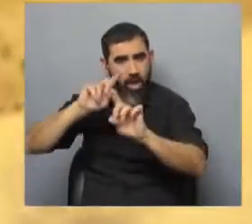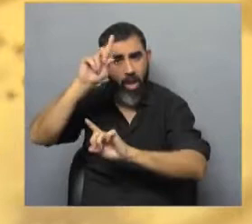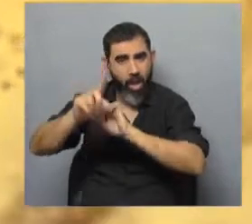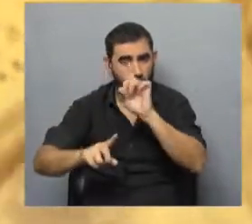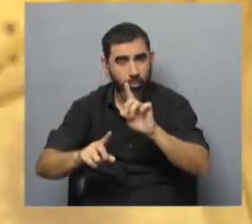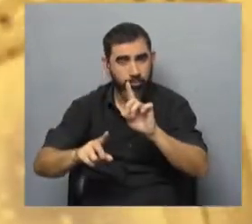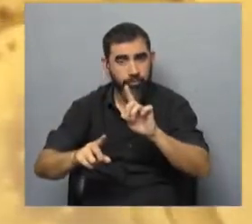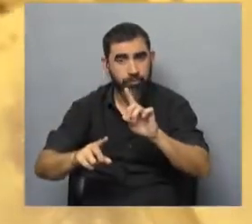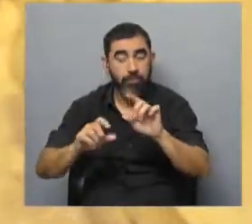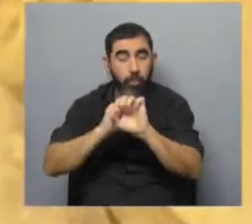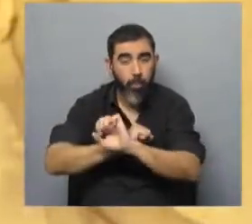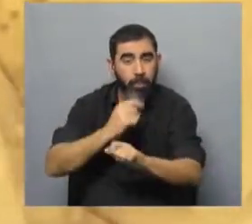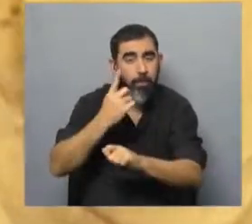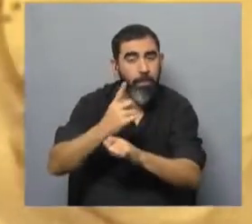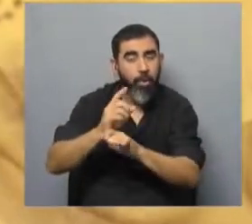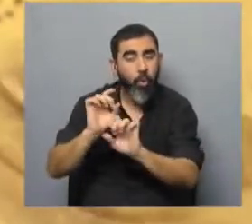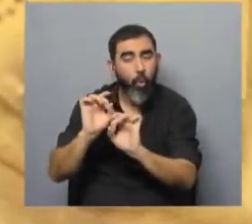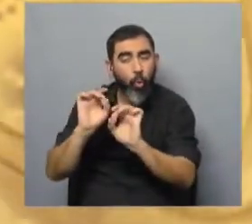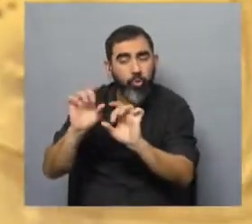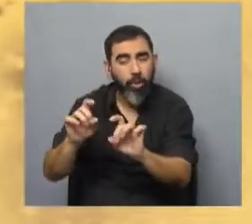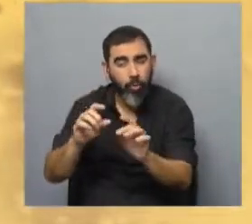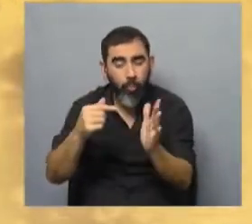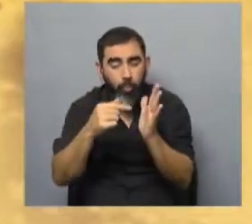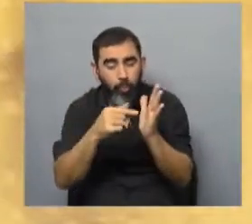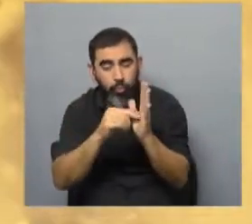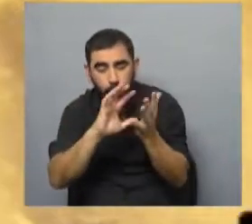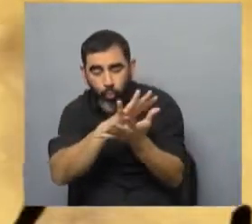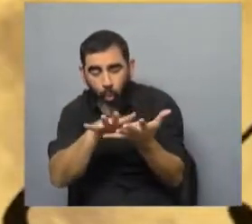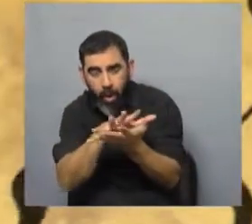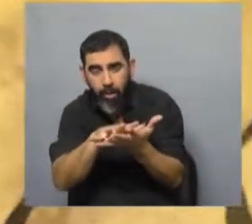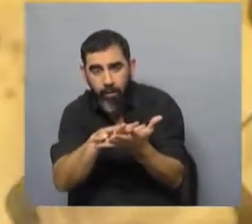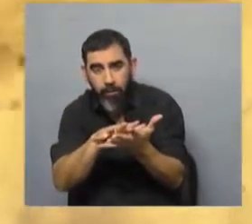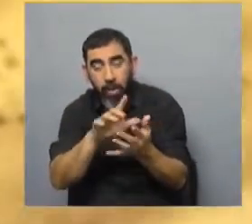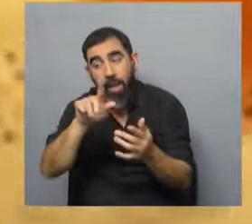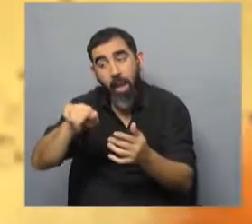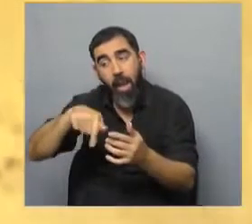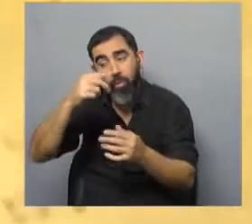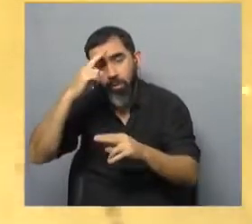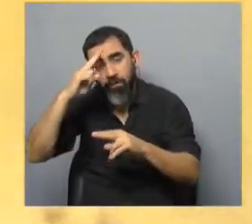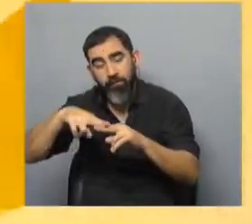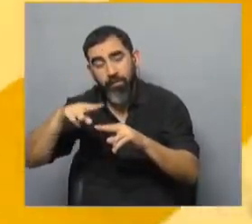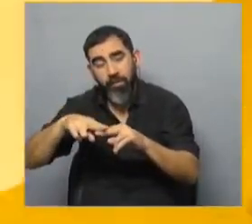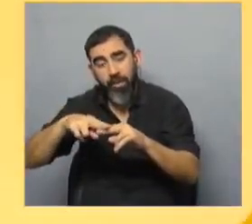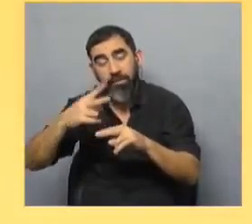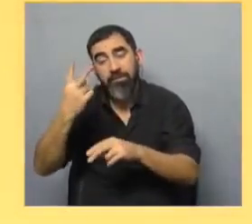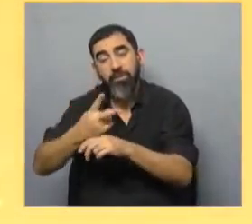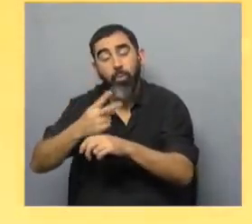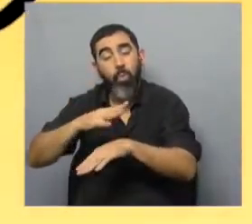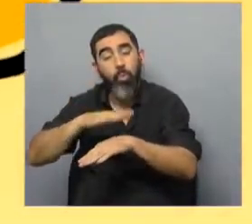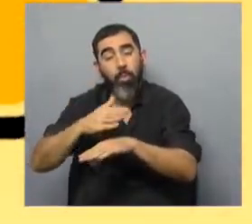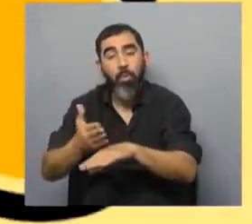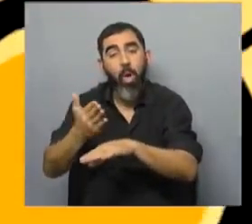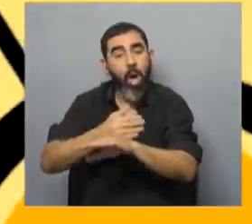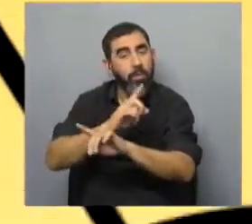si esa primera infección se da más localizada y la otra se da en una segunda instancia, algo que no se veía en las